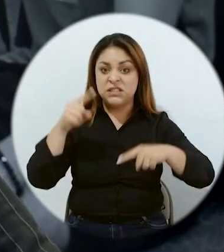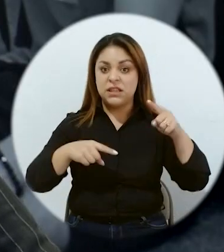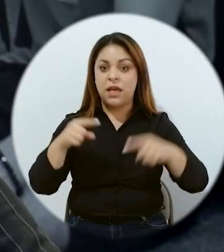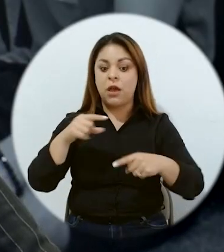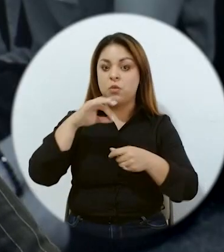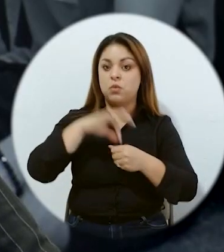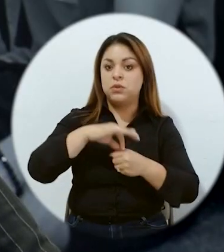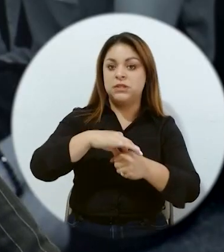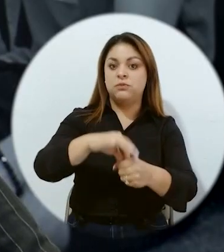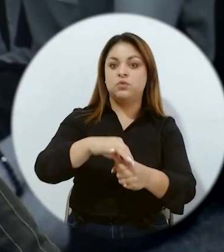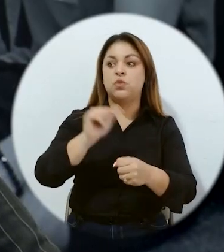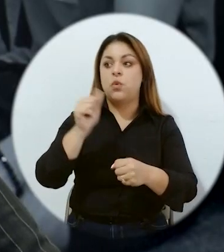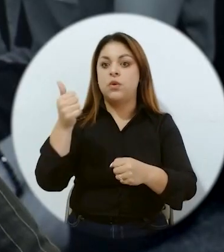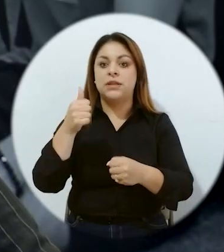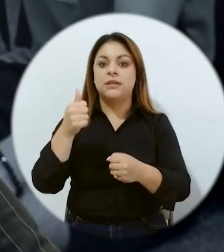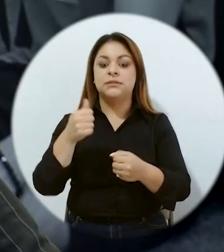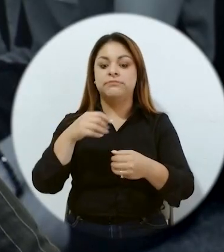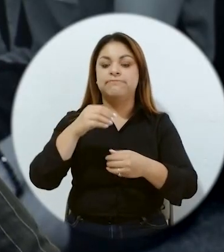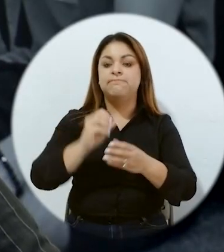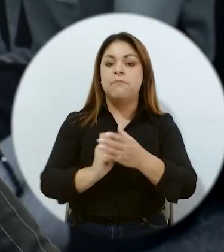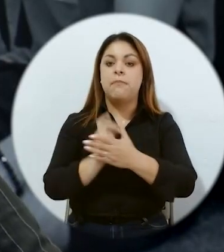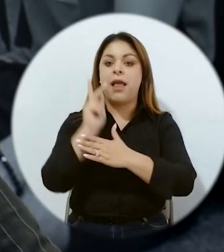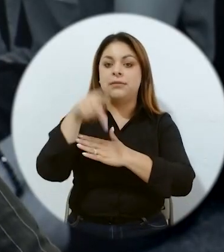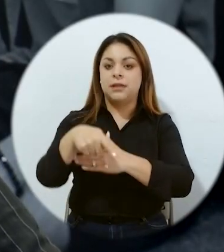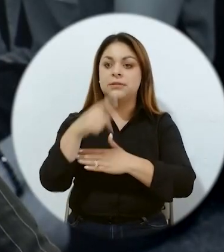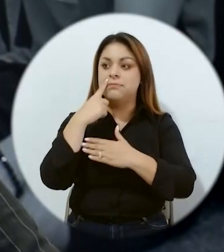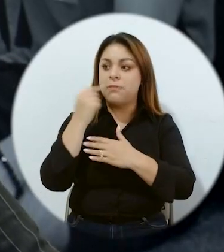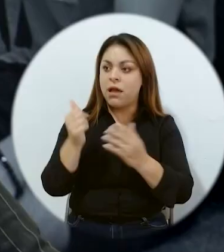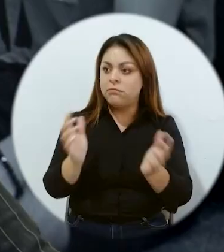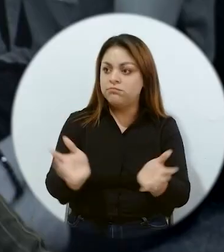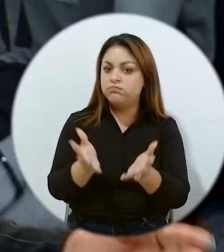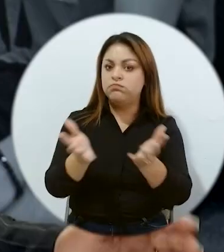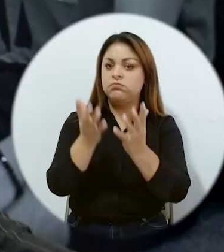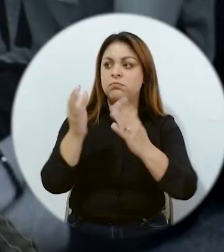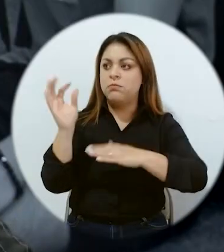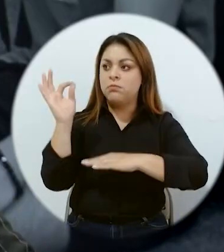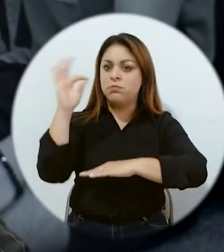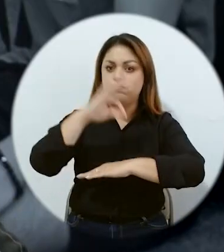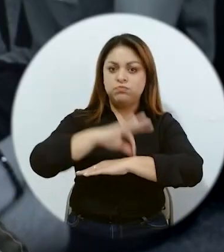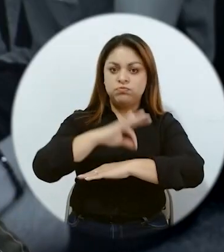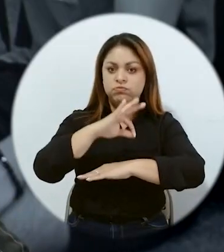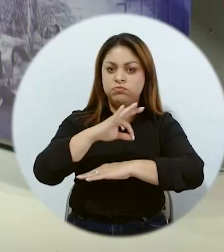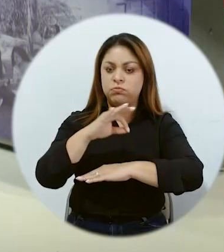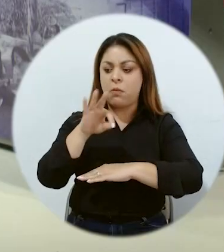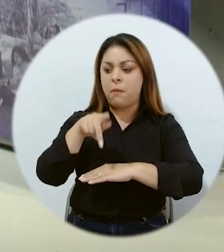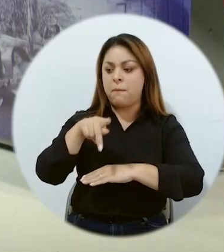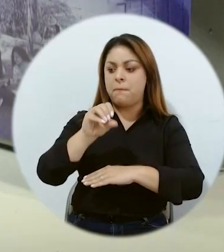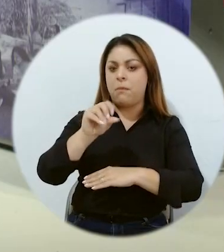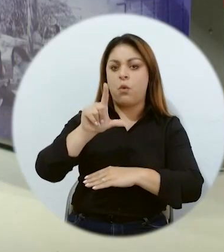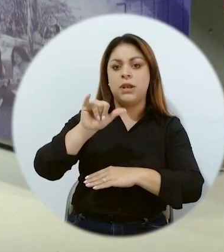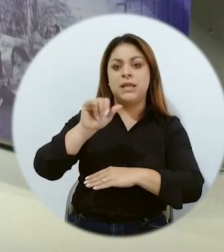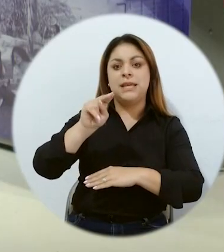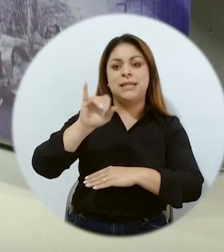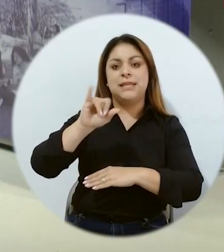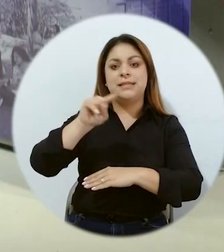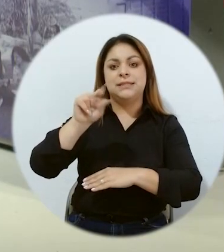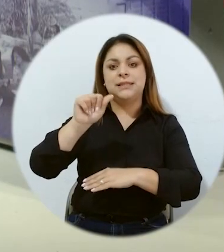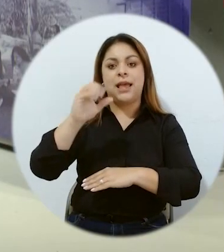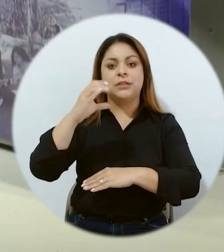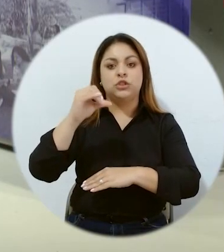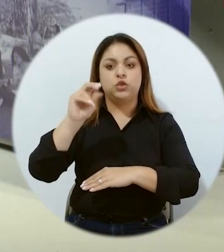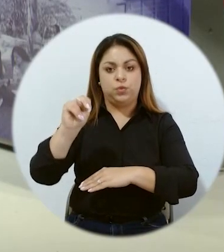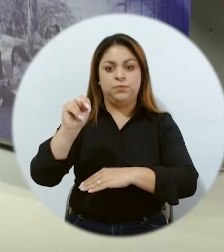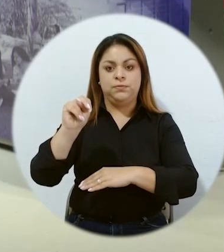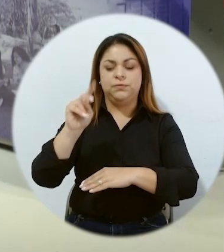de cultivos y otras plantas para fomentar la polinización. ¿En qué consiste esto? Quizás, Maribel, antes